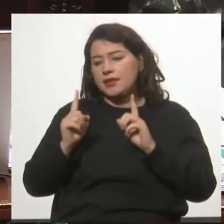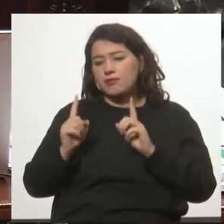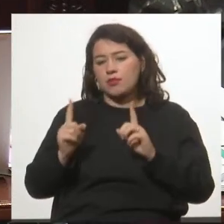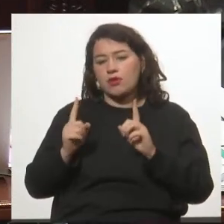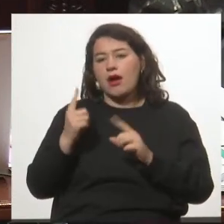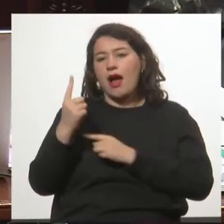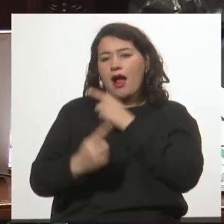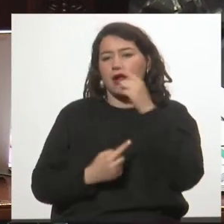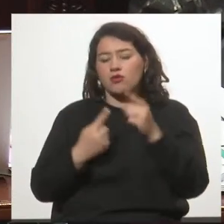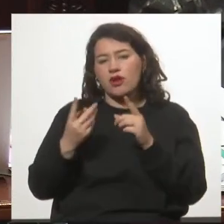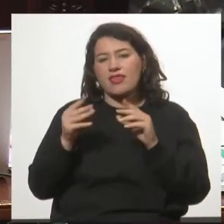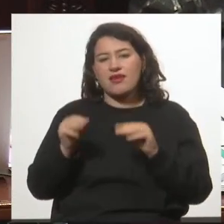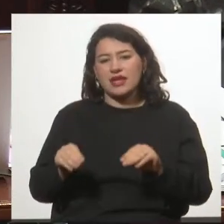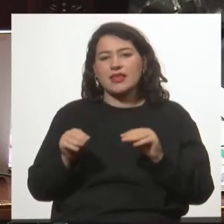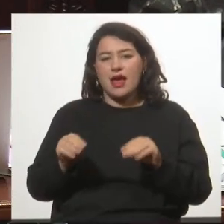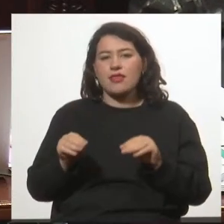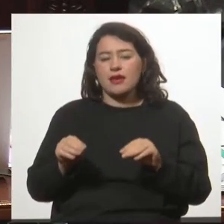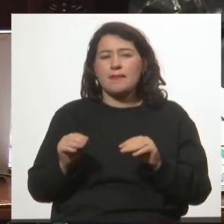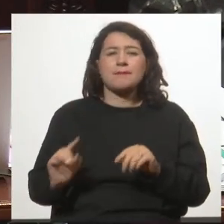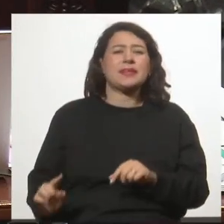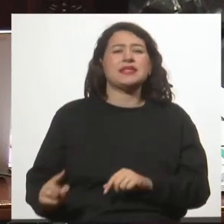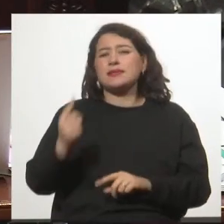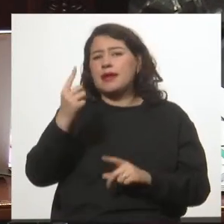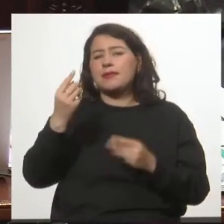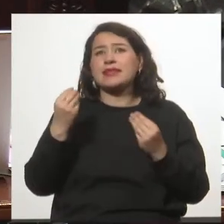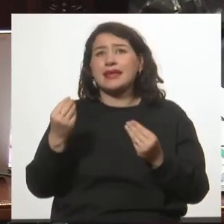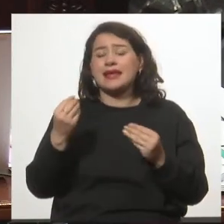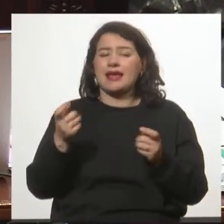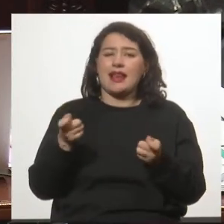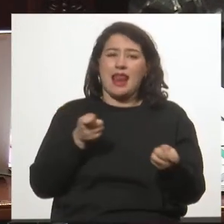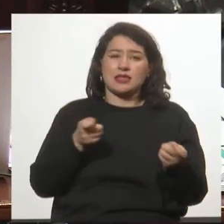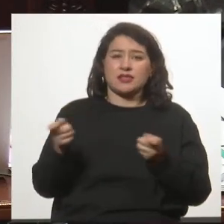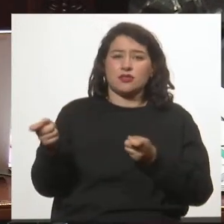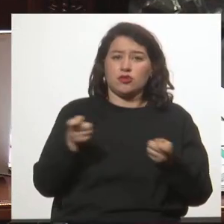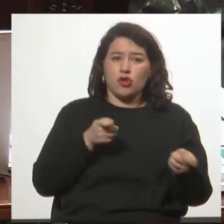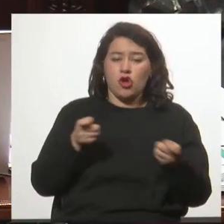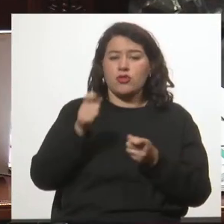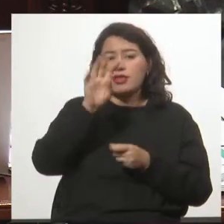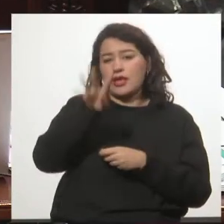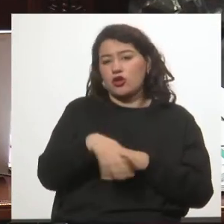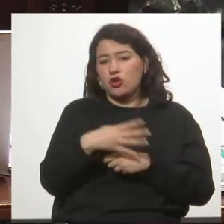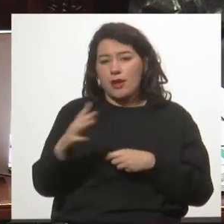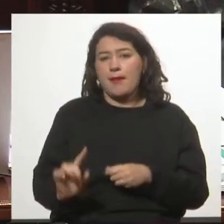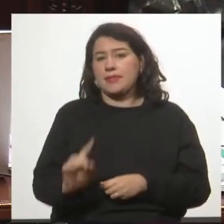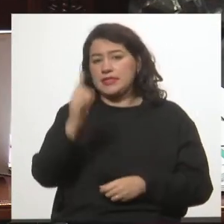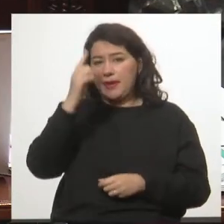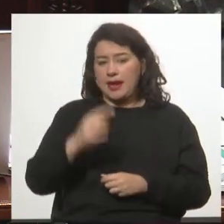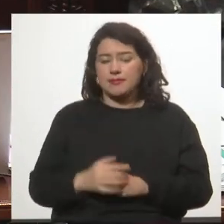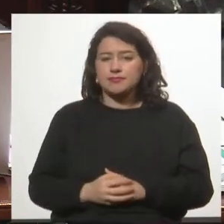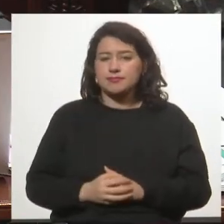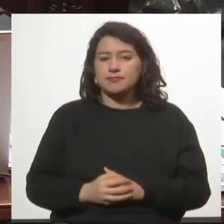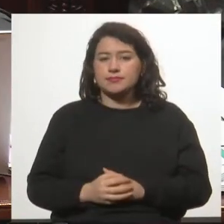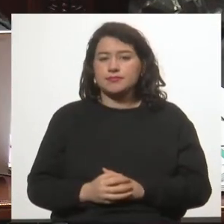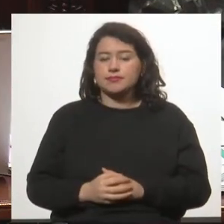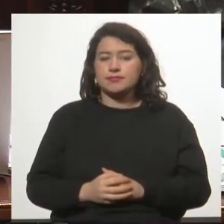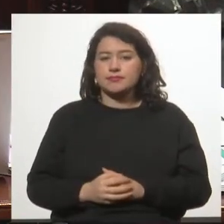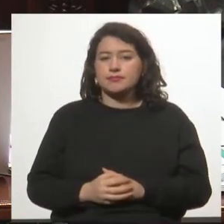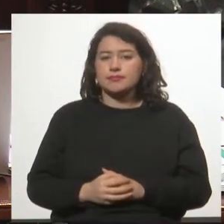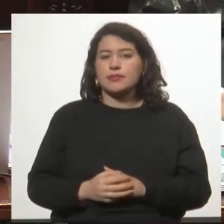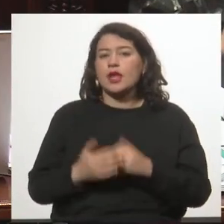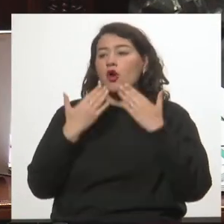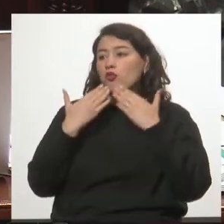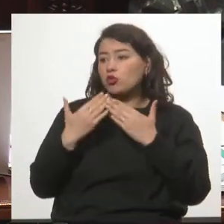ciertas debilidades principalmente en lo que hace a la gestión del cronograma maestro la